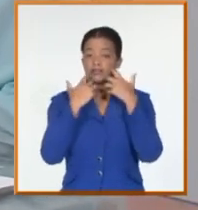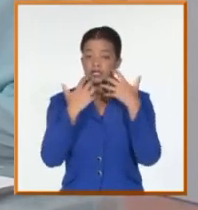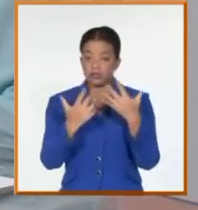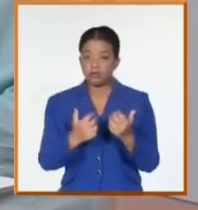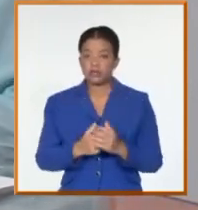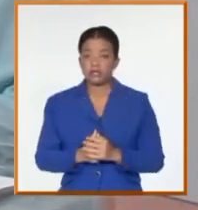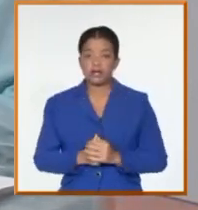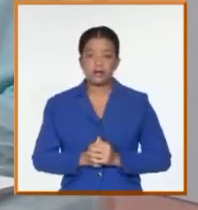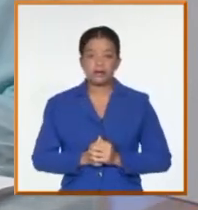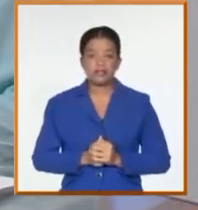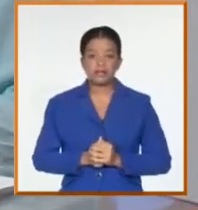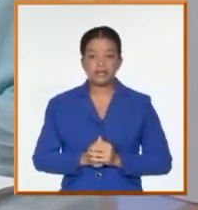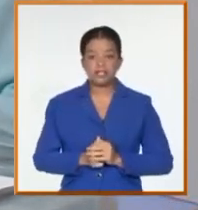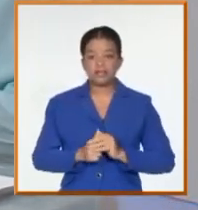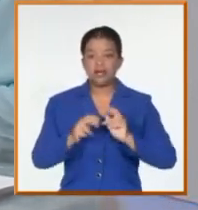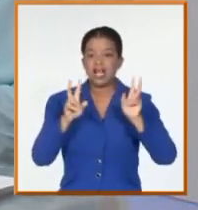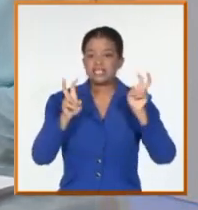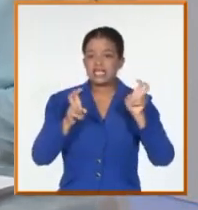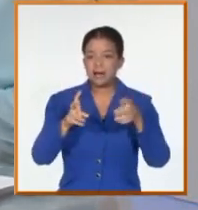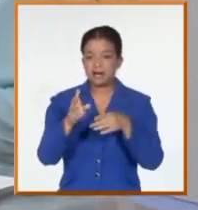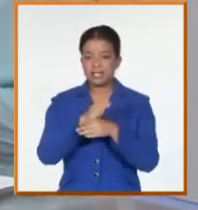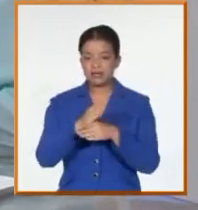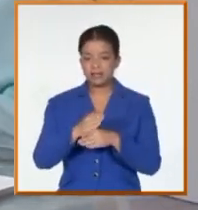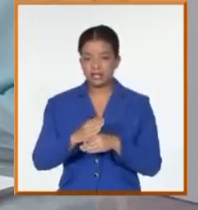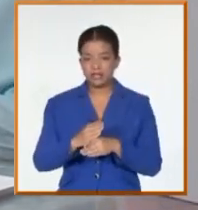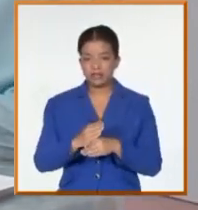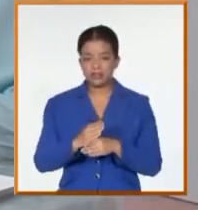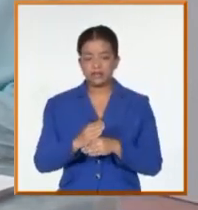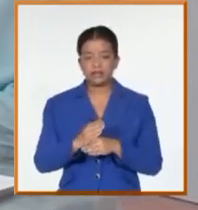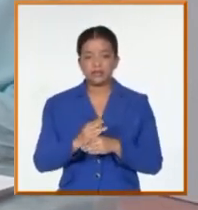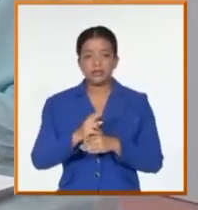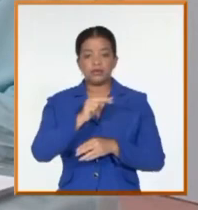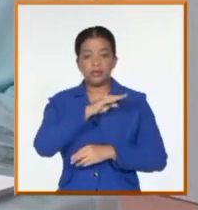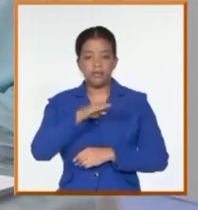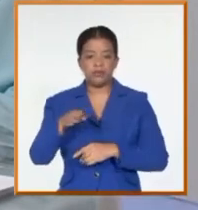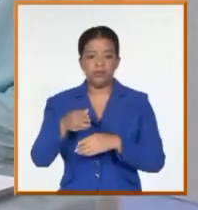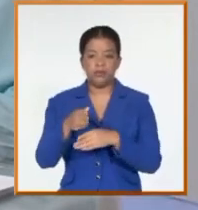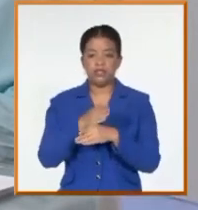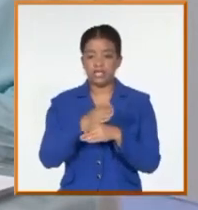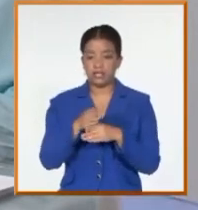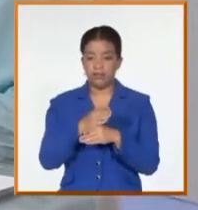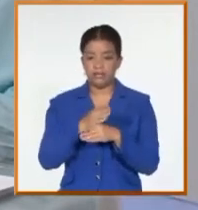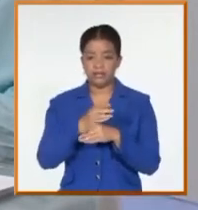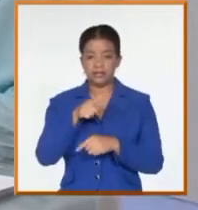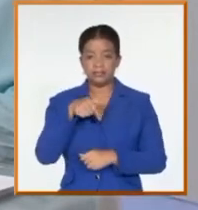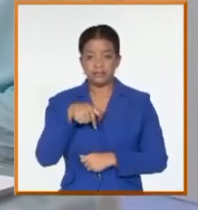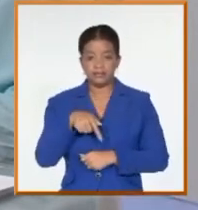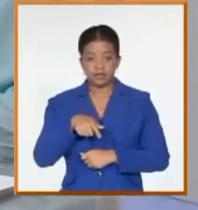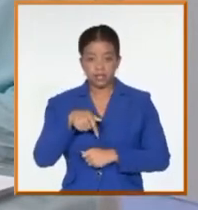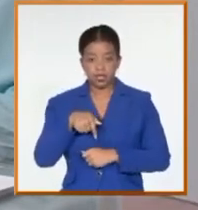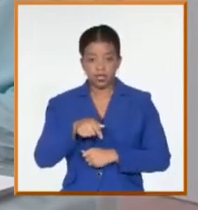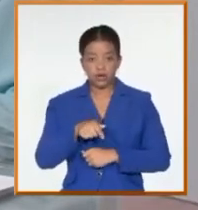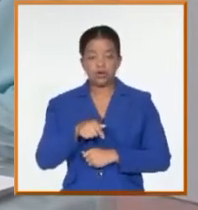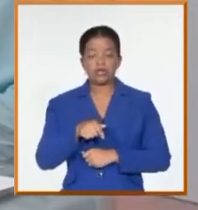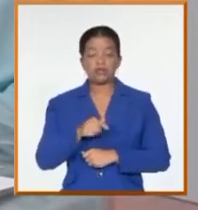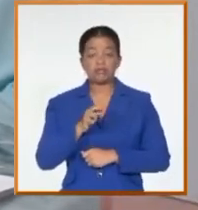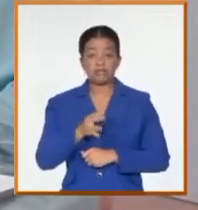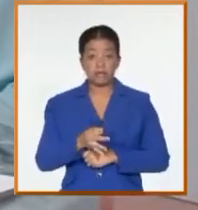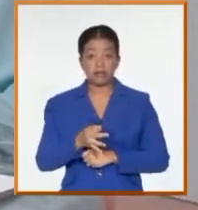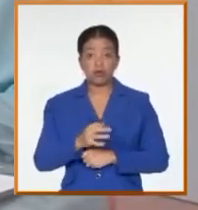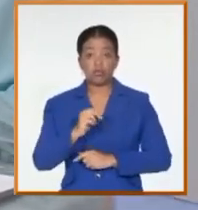el tema de los indicadores a partir de todas estas normativas que hoy se han emitido se ha alineado con el